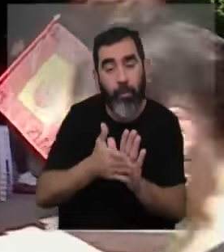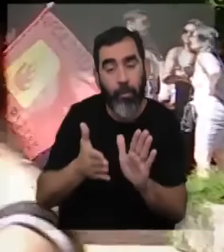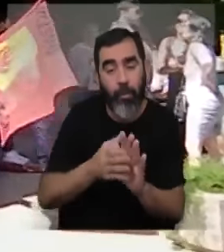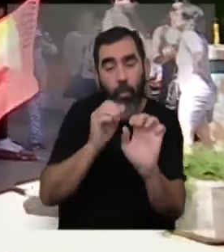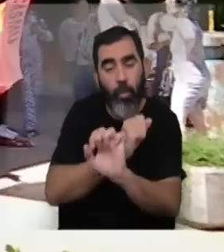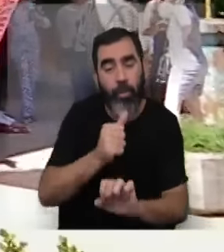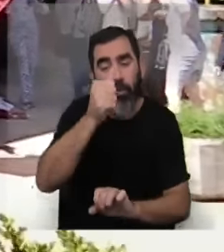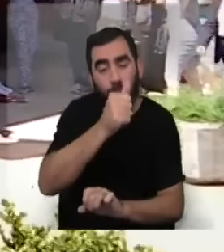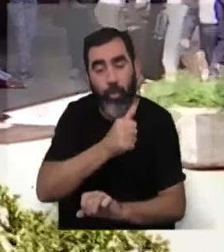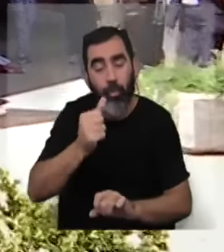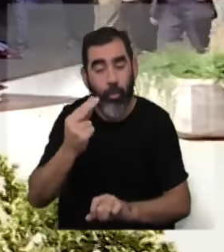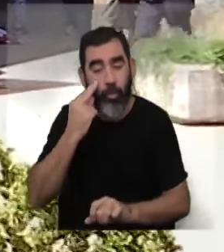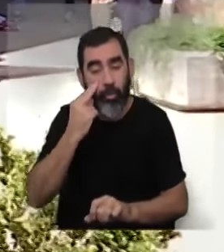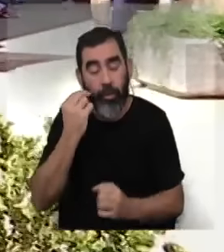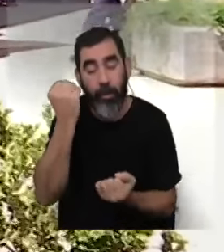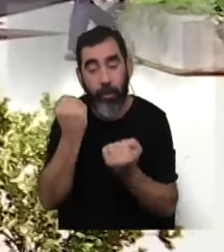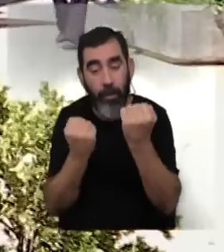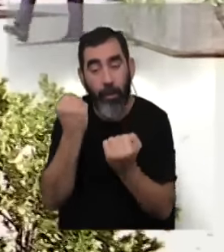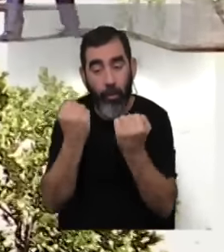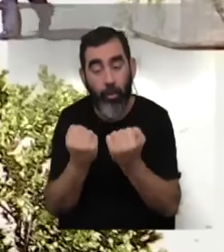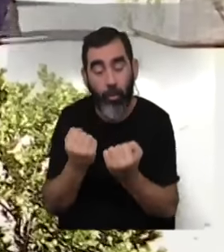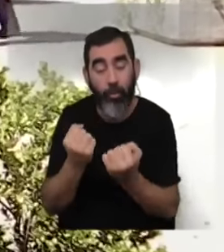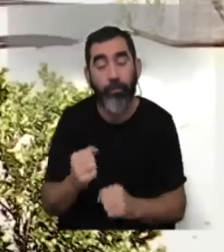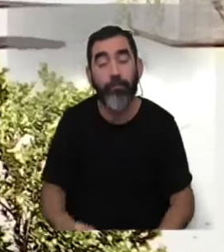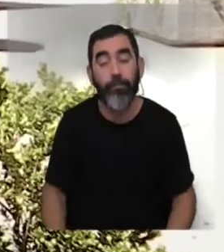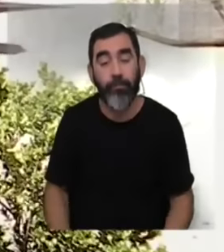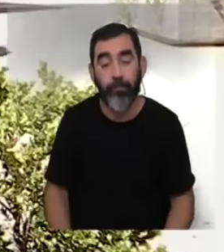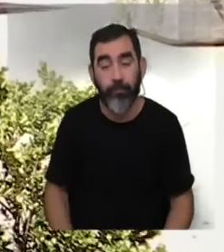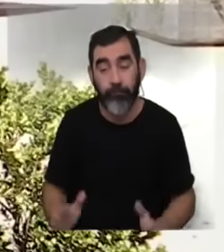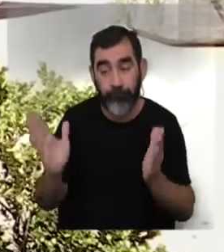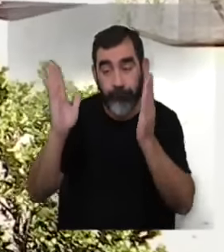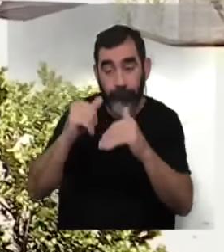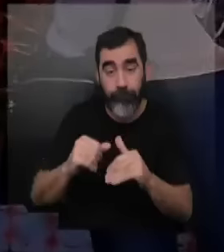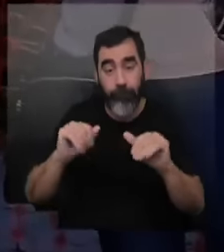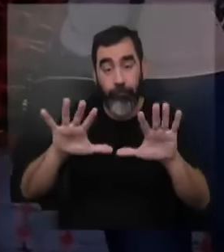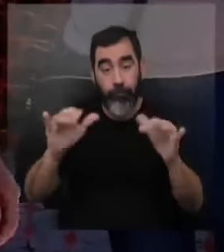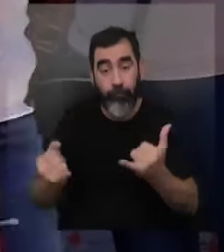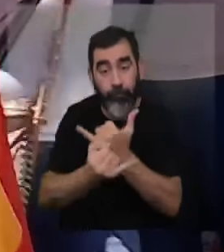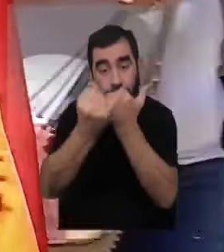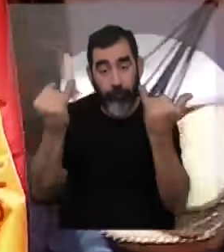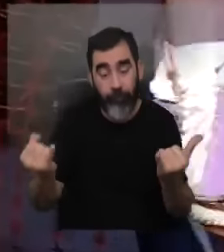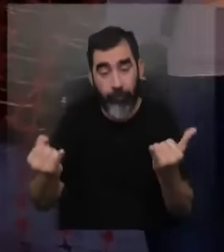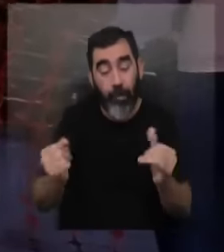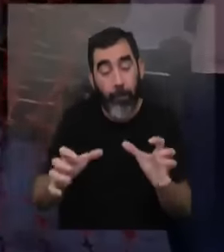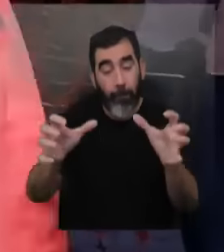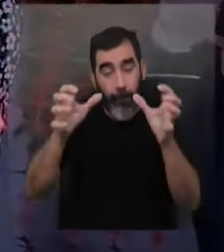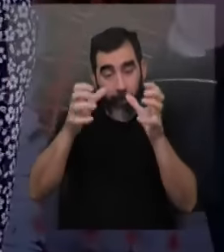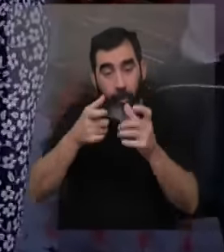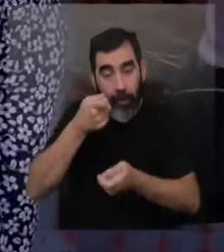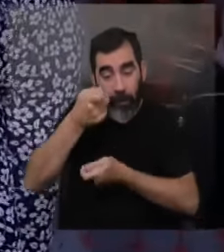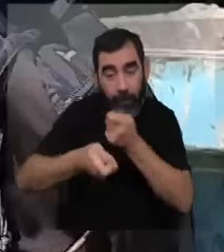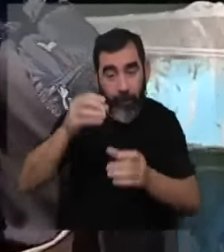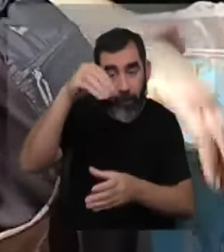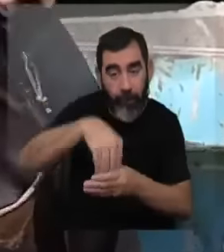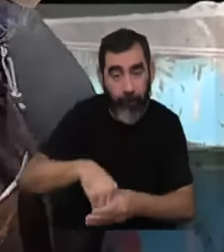subsanar la situación de desequilibrio económico financiero que enfrenta si no lo logra en un plazo de 10 días corre riesgo de intervención u